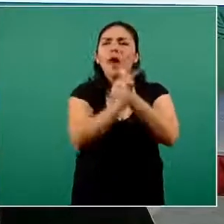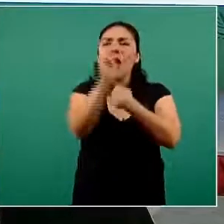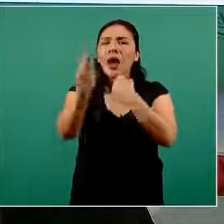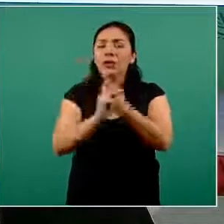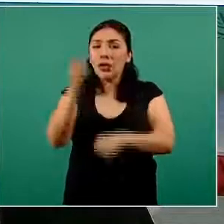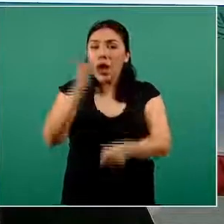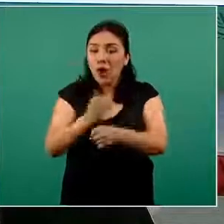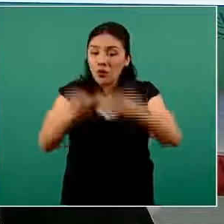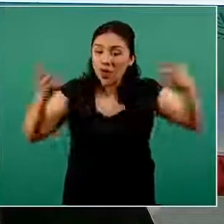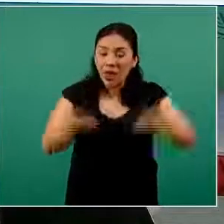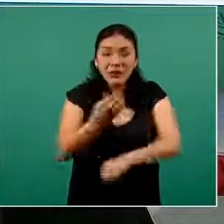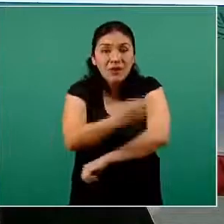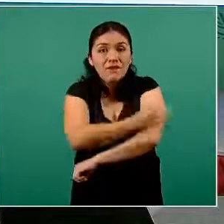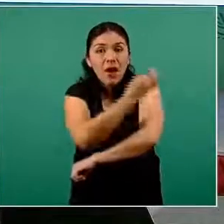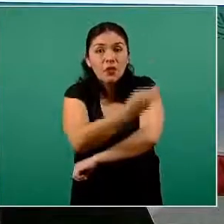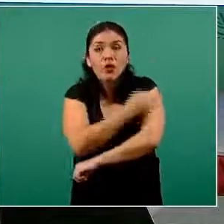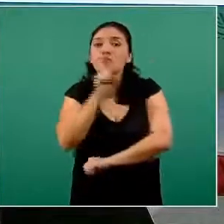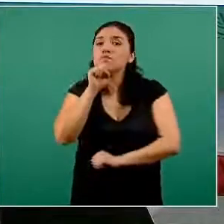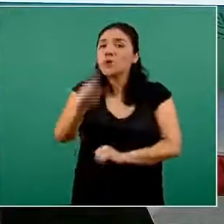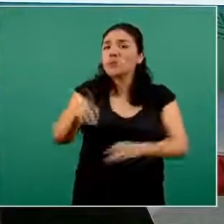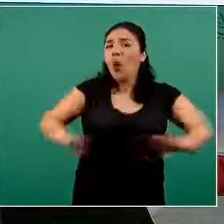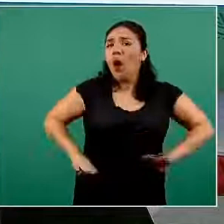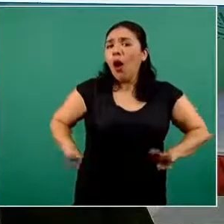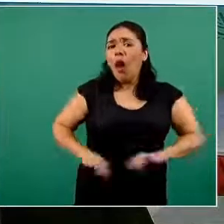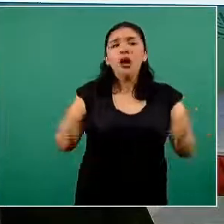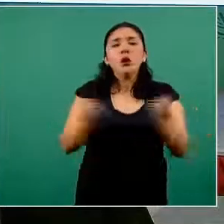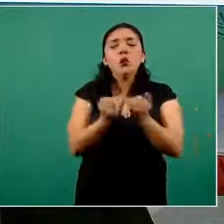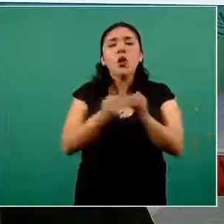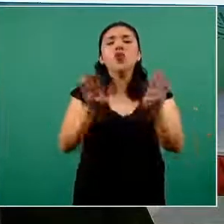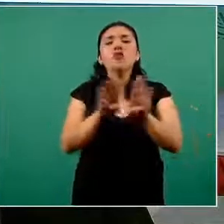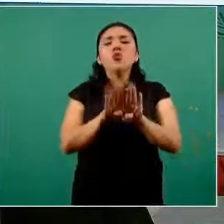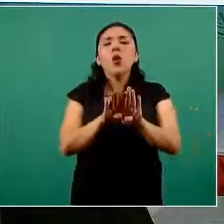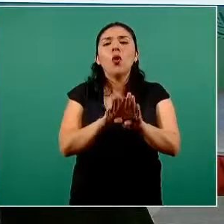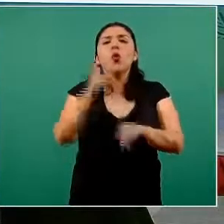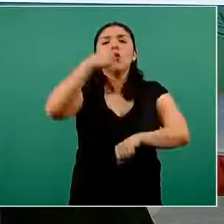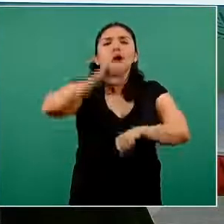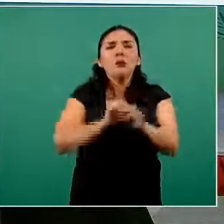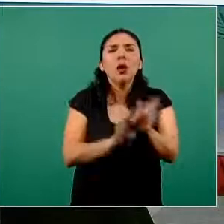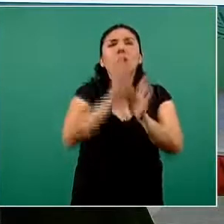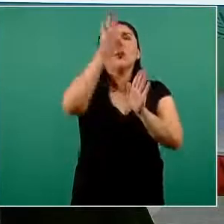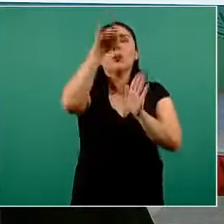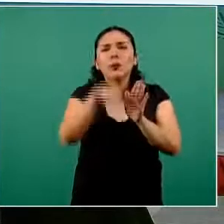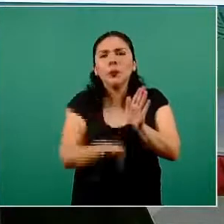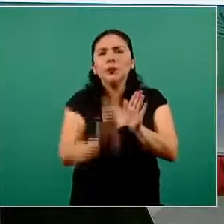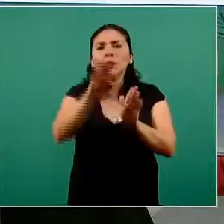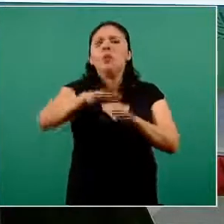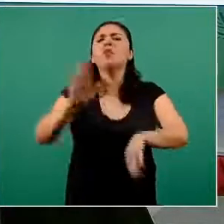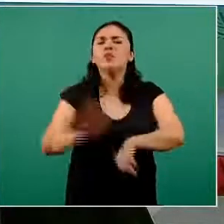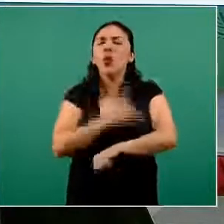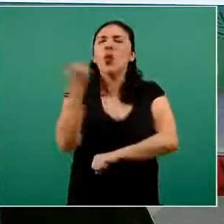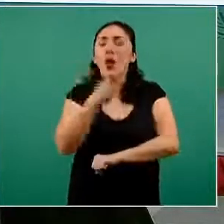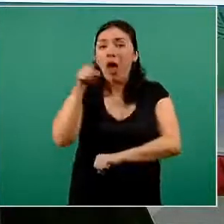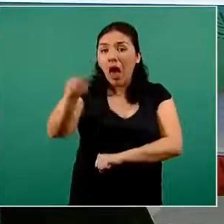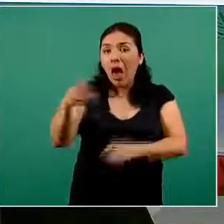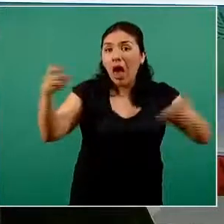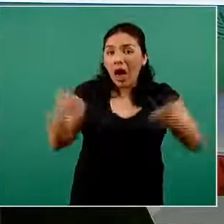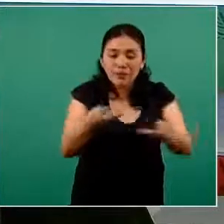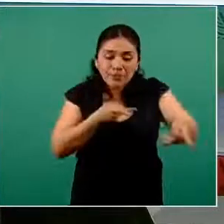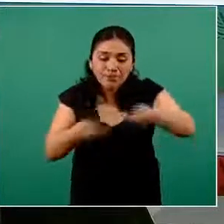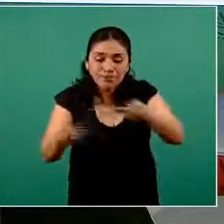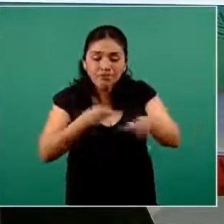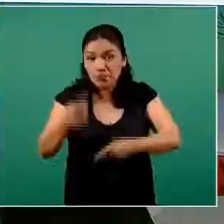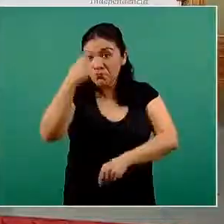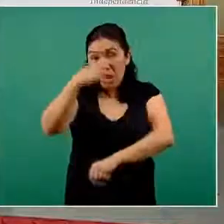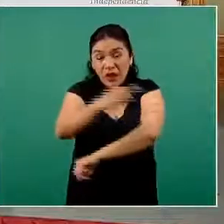en este momento vacunando tiene este comportamiento de espigas semanales. ¿Por qué razón? Porque los ciclos operativos